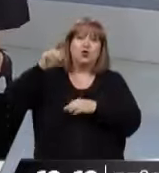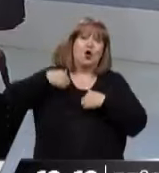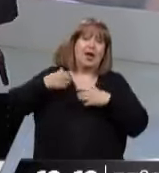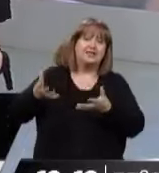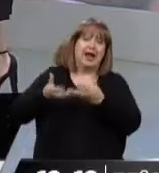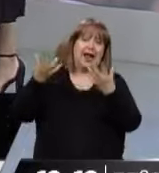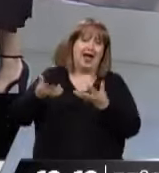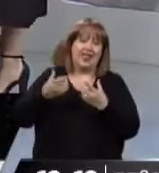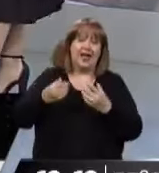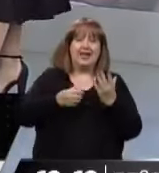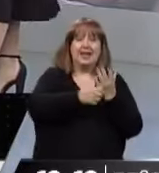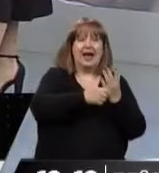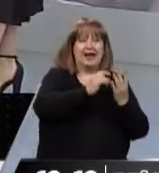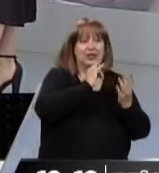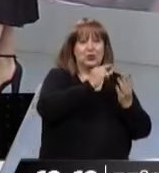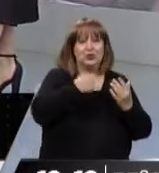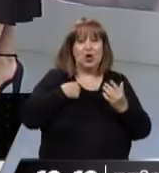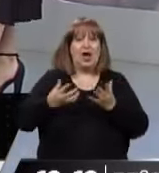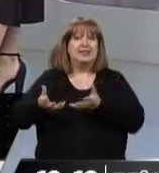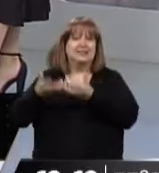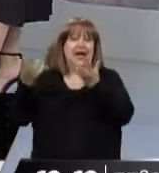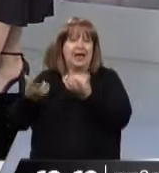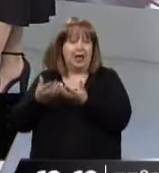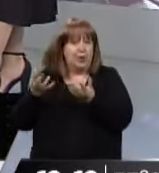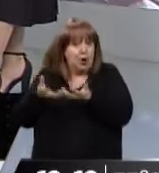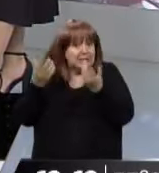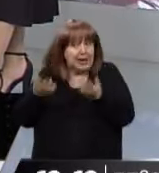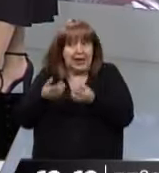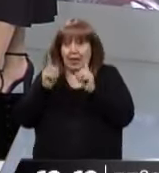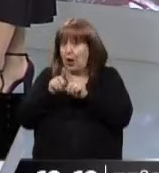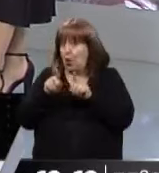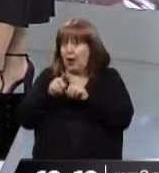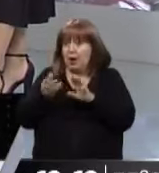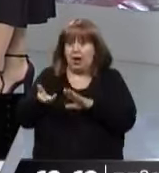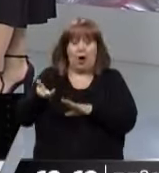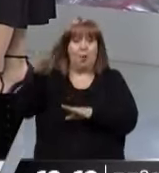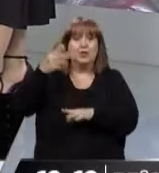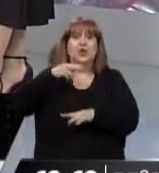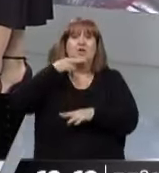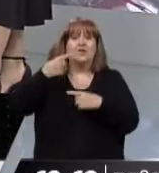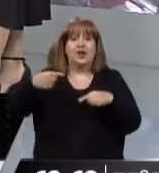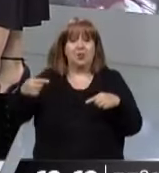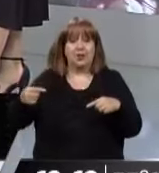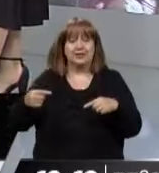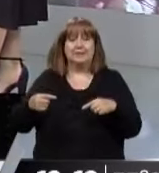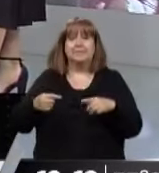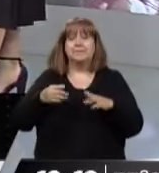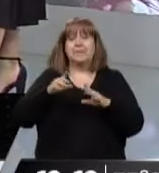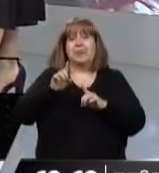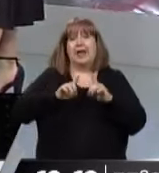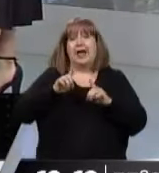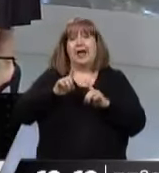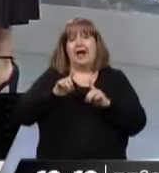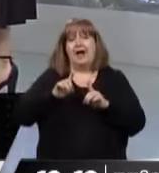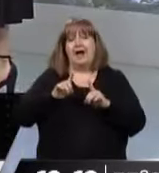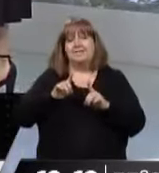económico. Ahora ya no sé si estás tan para levantar la mano para las ensaladas, porque las verduras también. Claro, y uno había hecho una parrilla mucho más